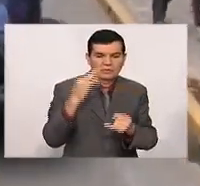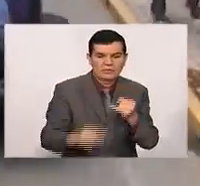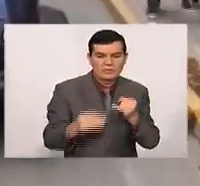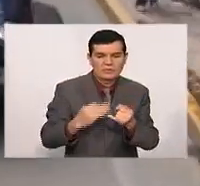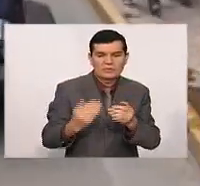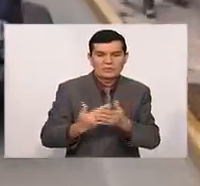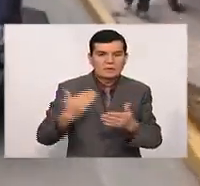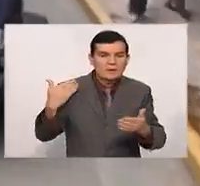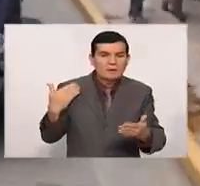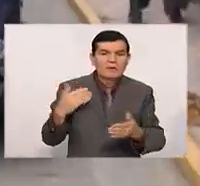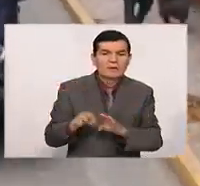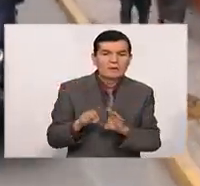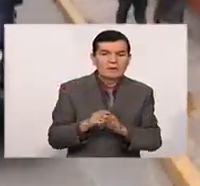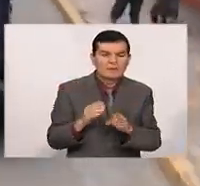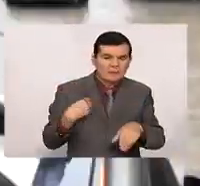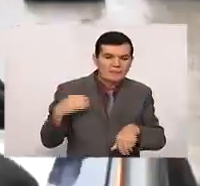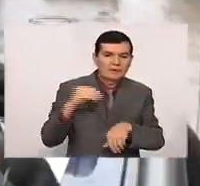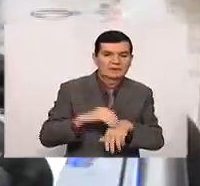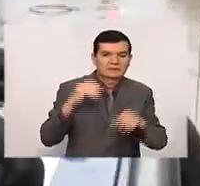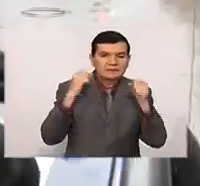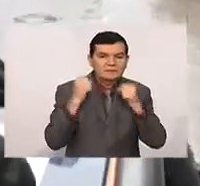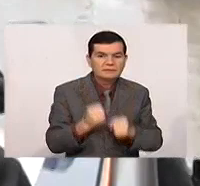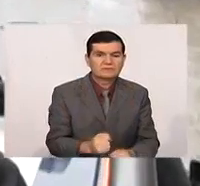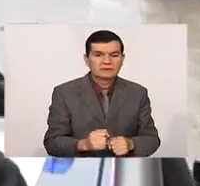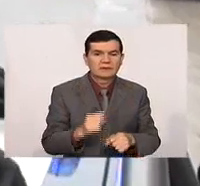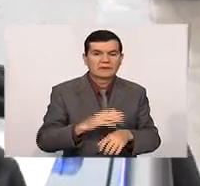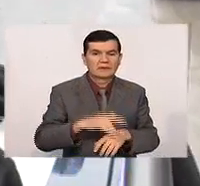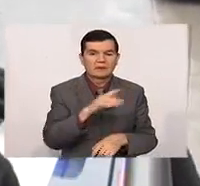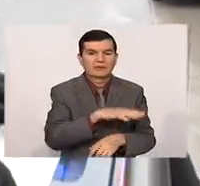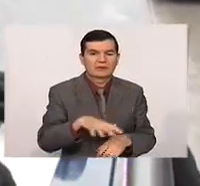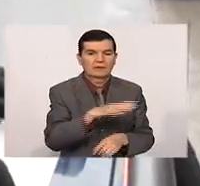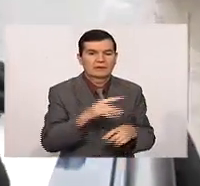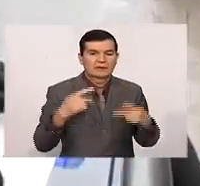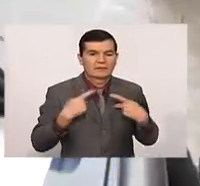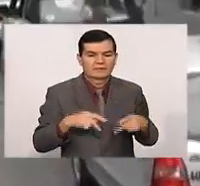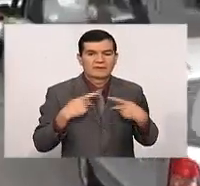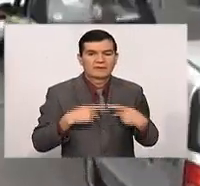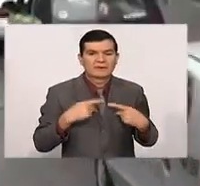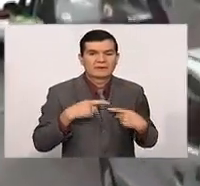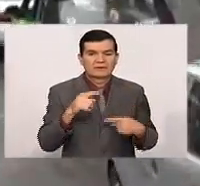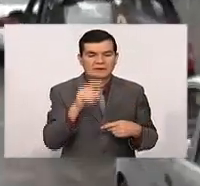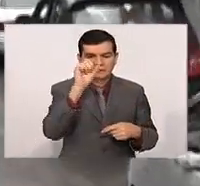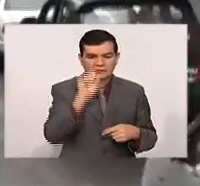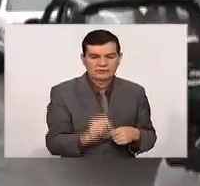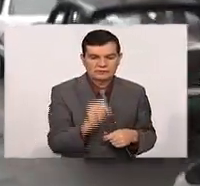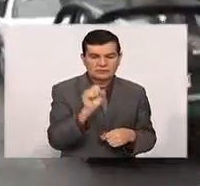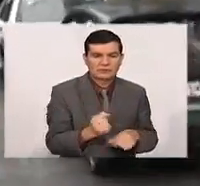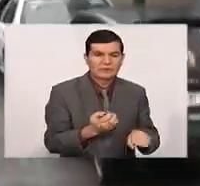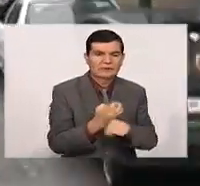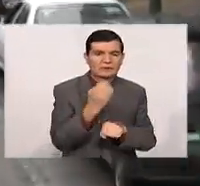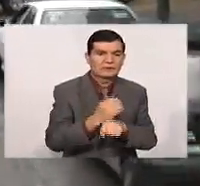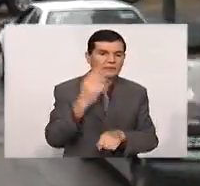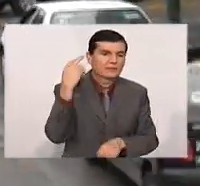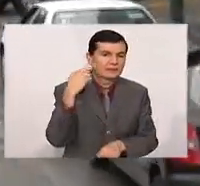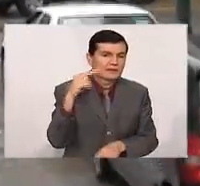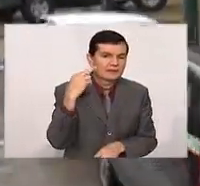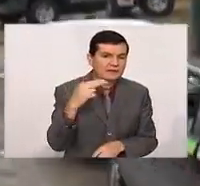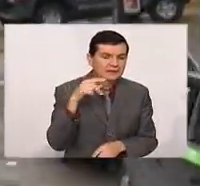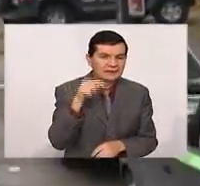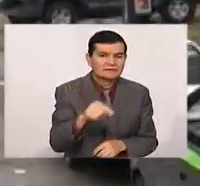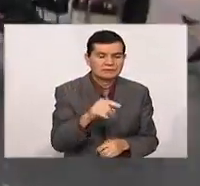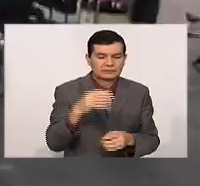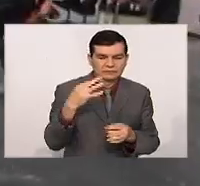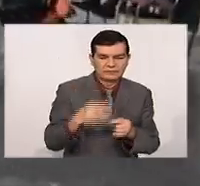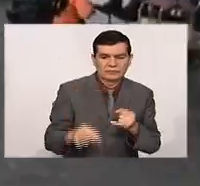para patrullar y garantizar la seguridad de los ciudadanos del sur del estado de Veracruz, que en